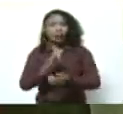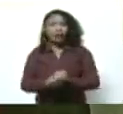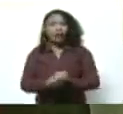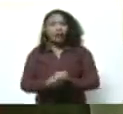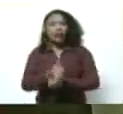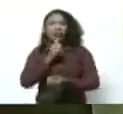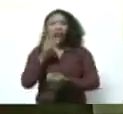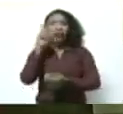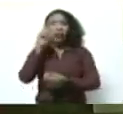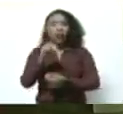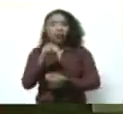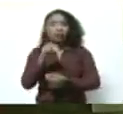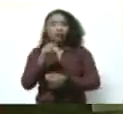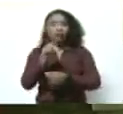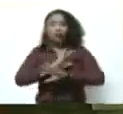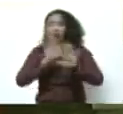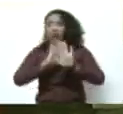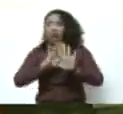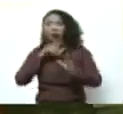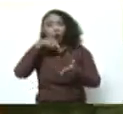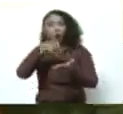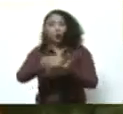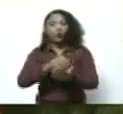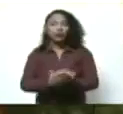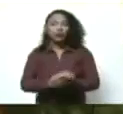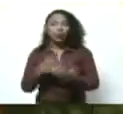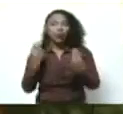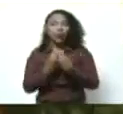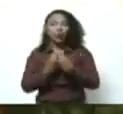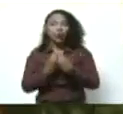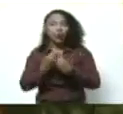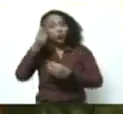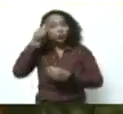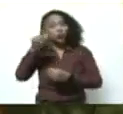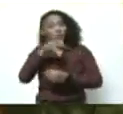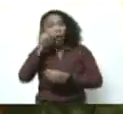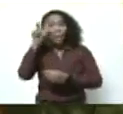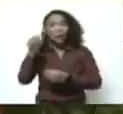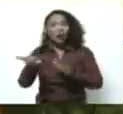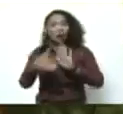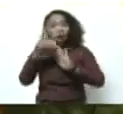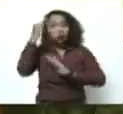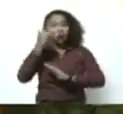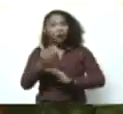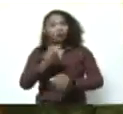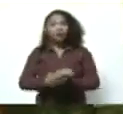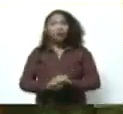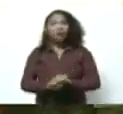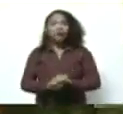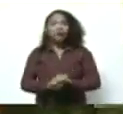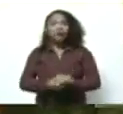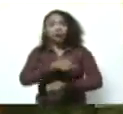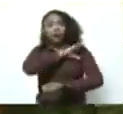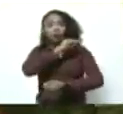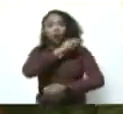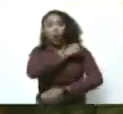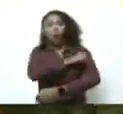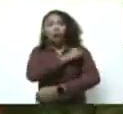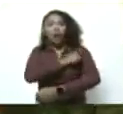quien también, como ya lo mencioné, junto con el ciudadano contralmirante Luis Gabriel Montaño Hernández, director del